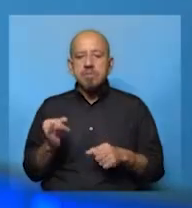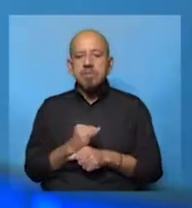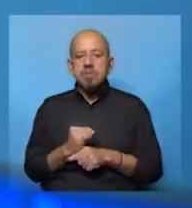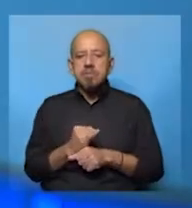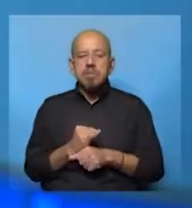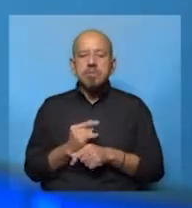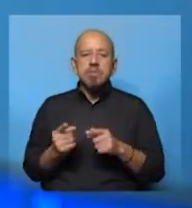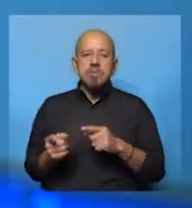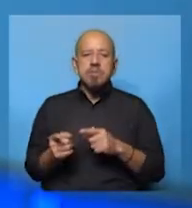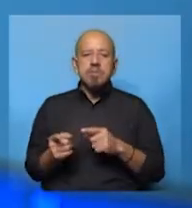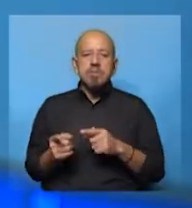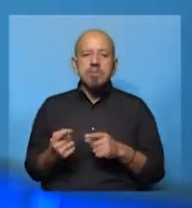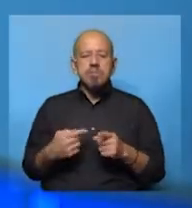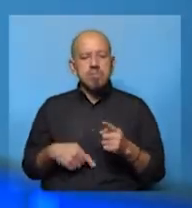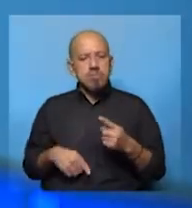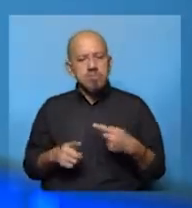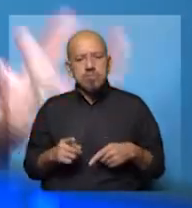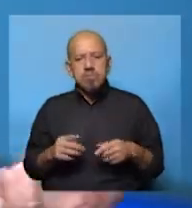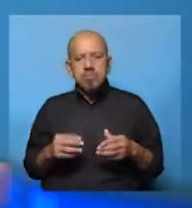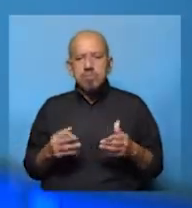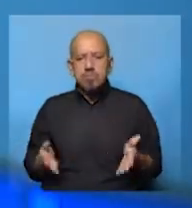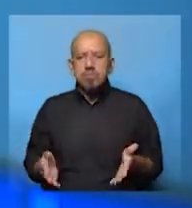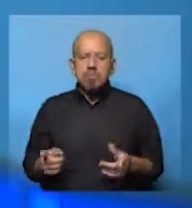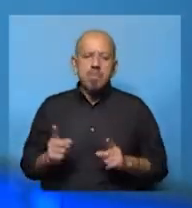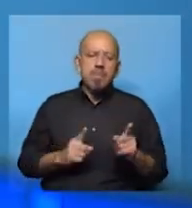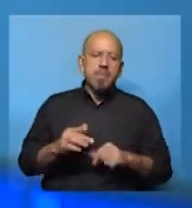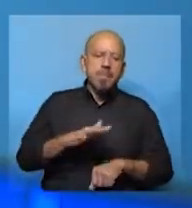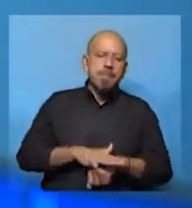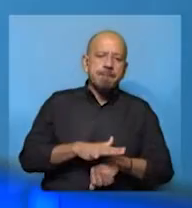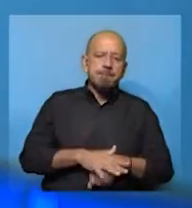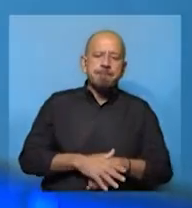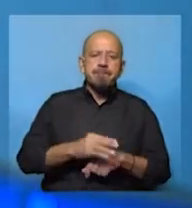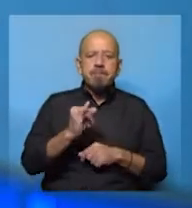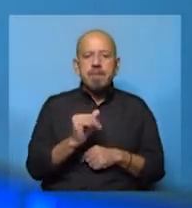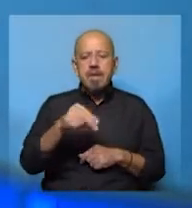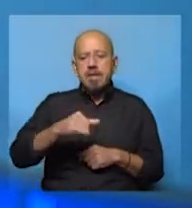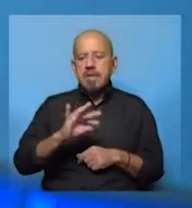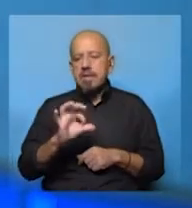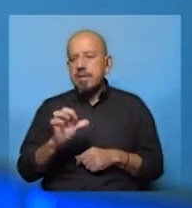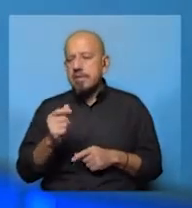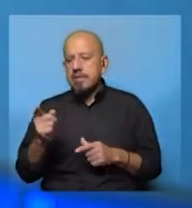institucionalización es decir estuvieron en algún momento en el inisa